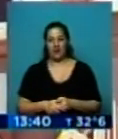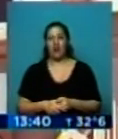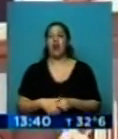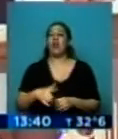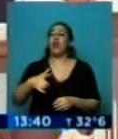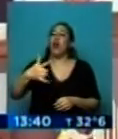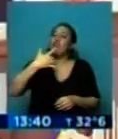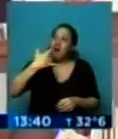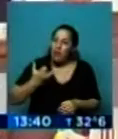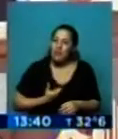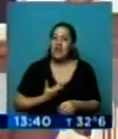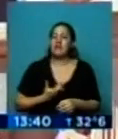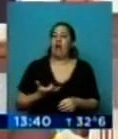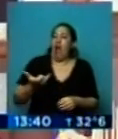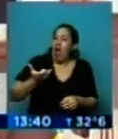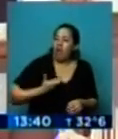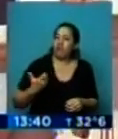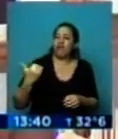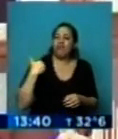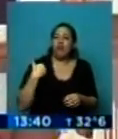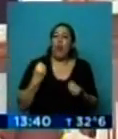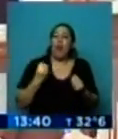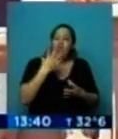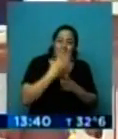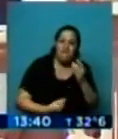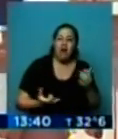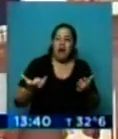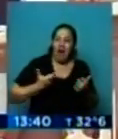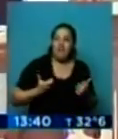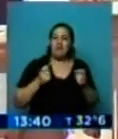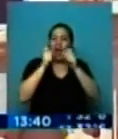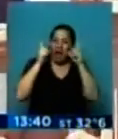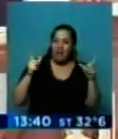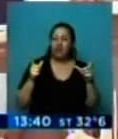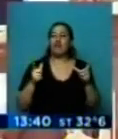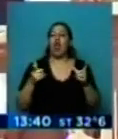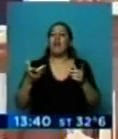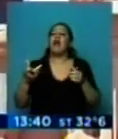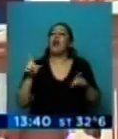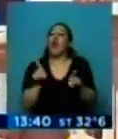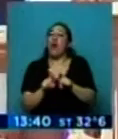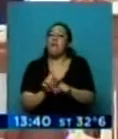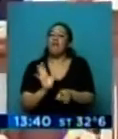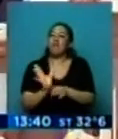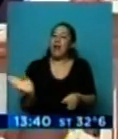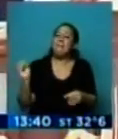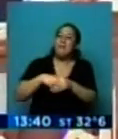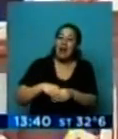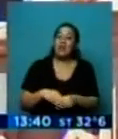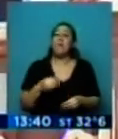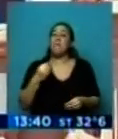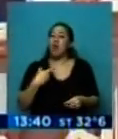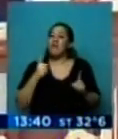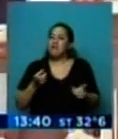Nos avisen, nos alerten cuando nos equivocamos, que participen, porque como les digo una y otra vez,